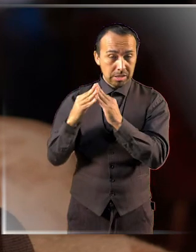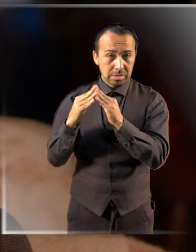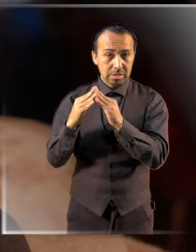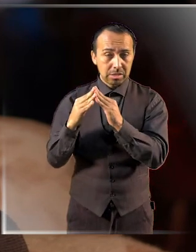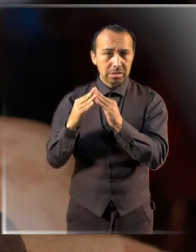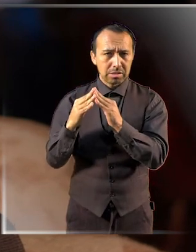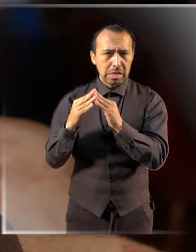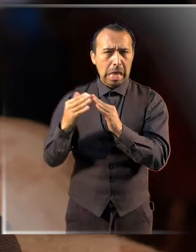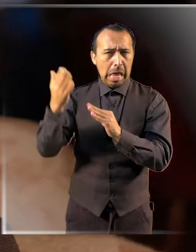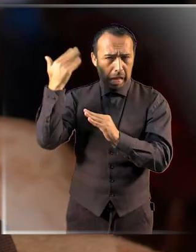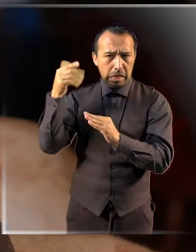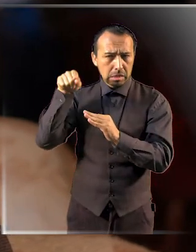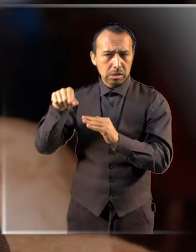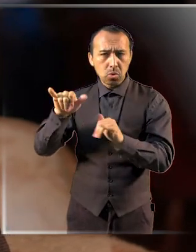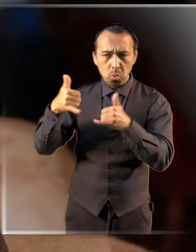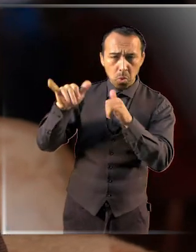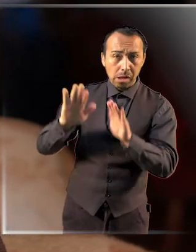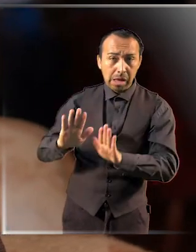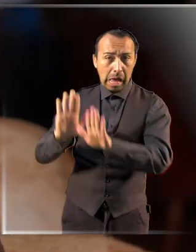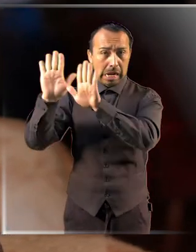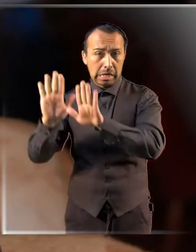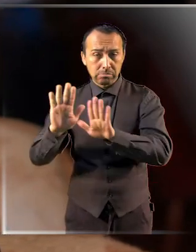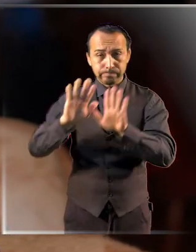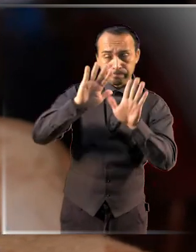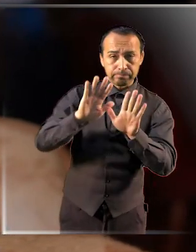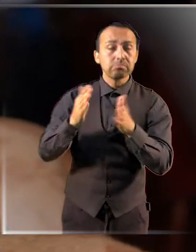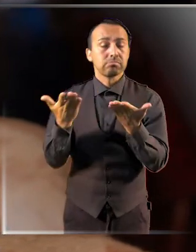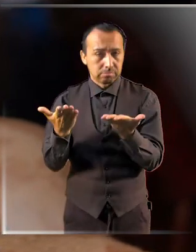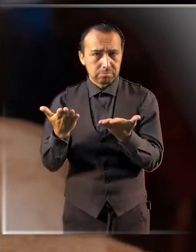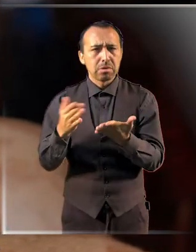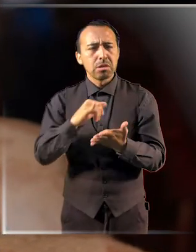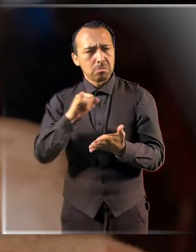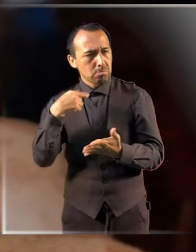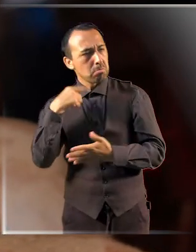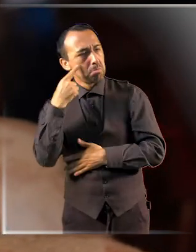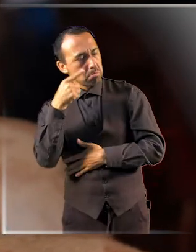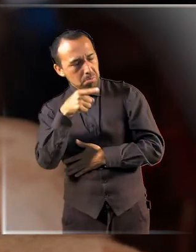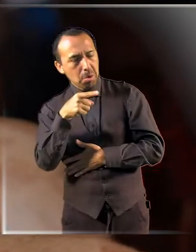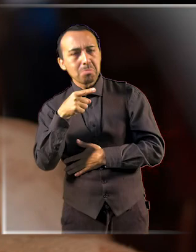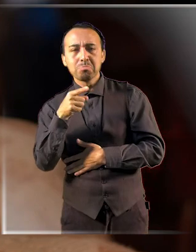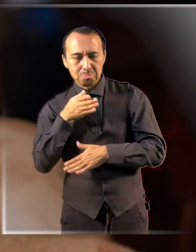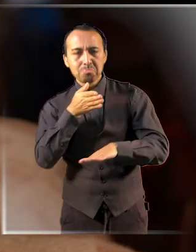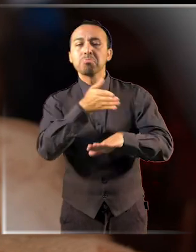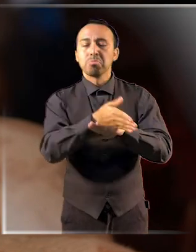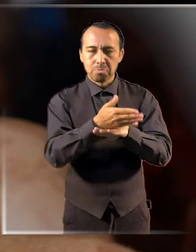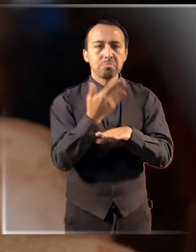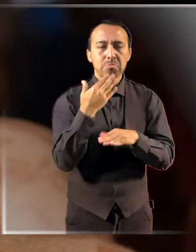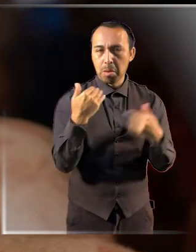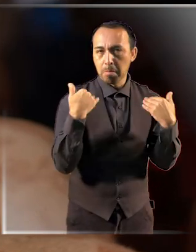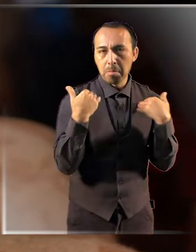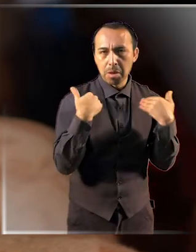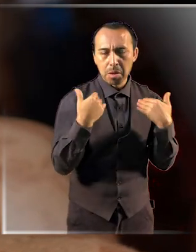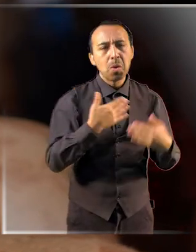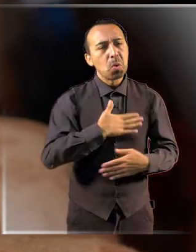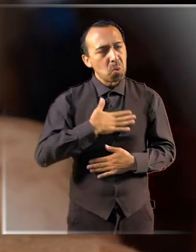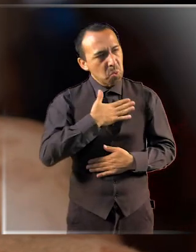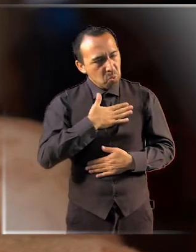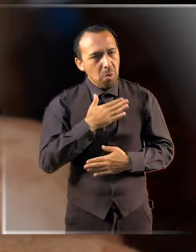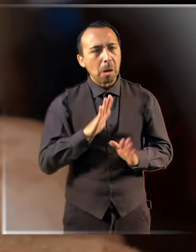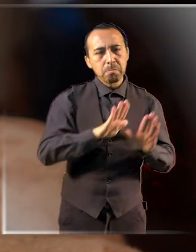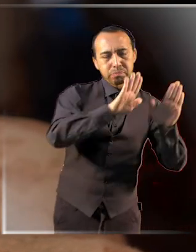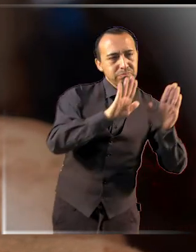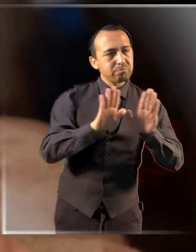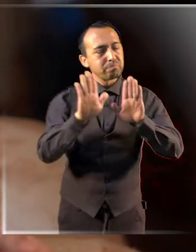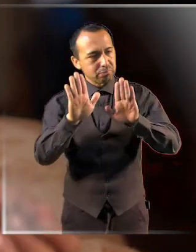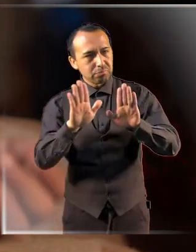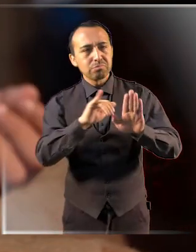conmigo, antes era arquero. Y ahí me empecé a inspirar, me empezó